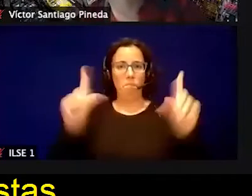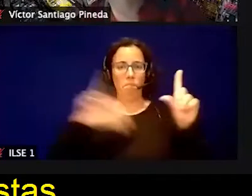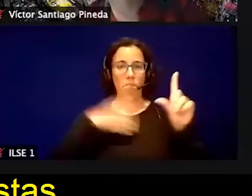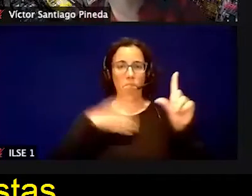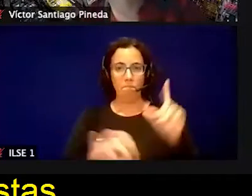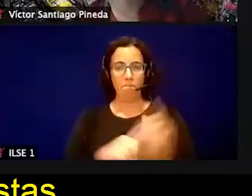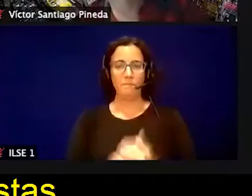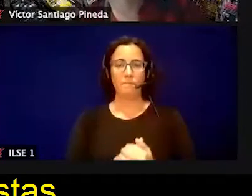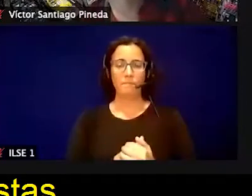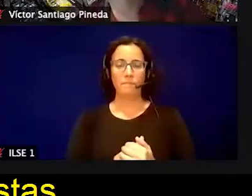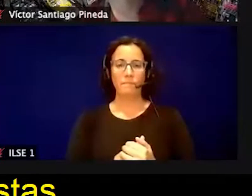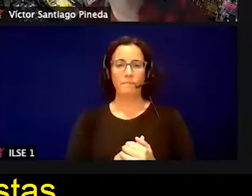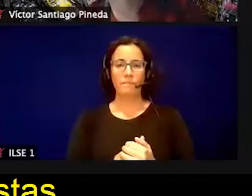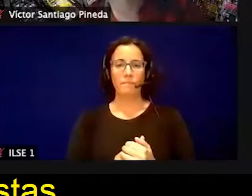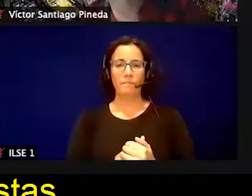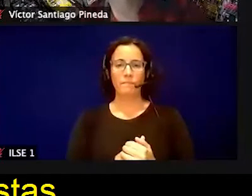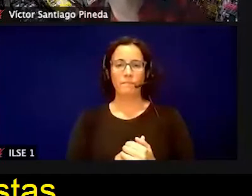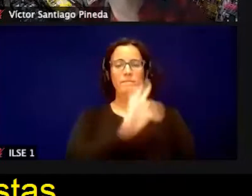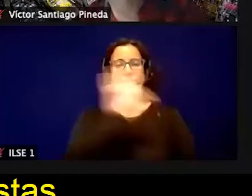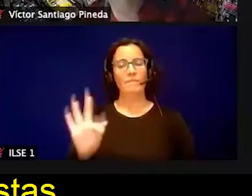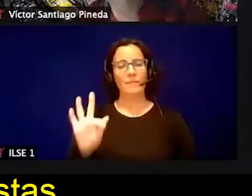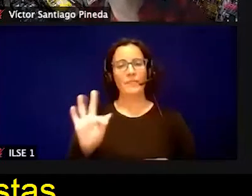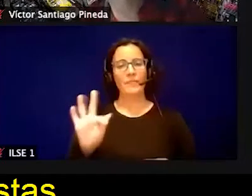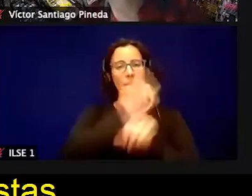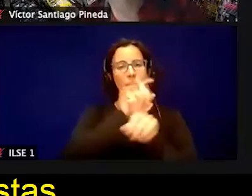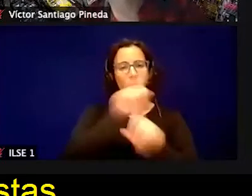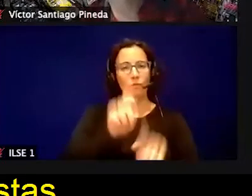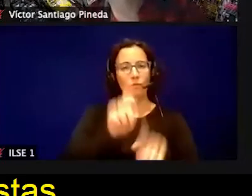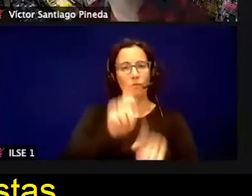tenéis el apartado de preguntas y respuestas en donde